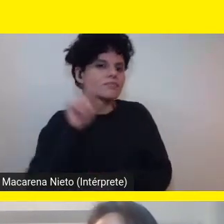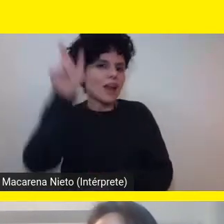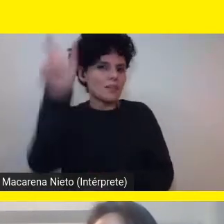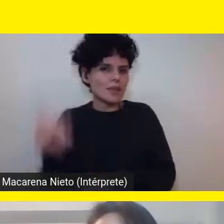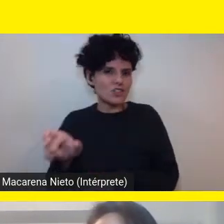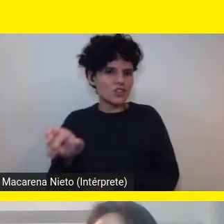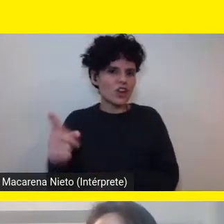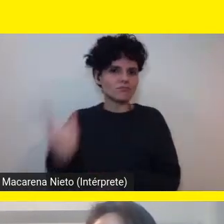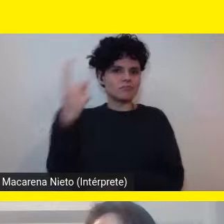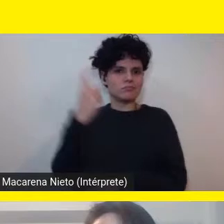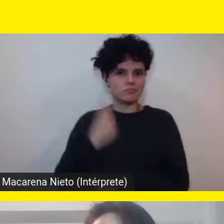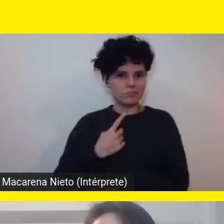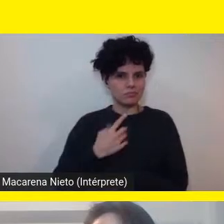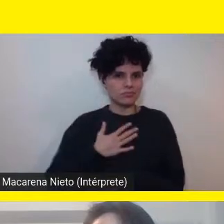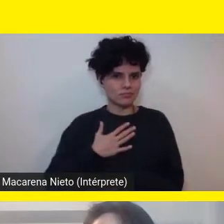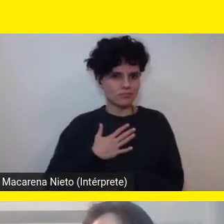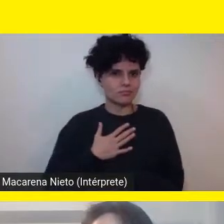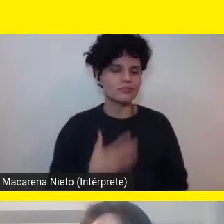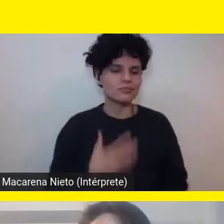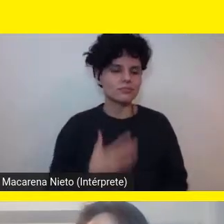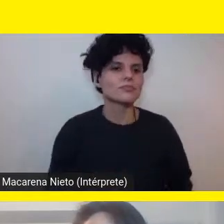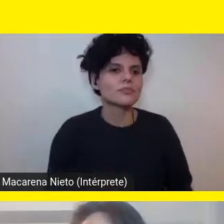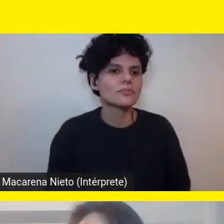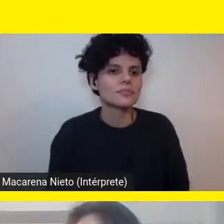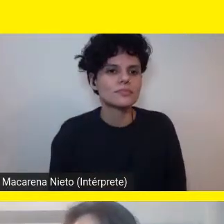de quienes nos están acompañando hoy día.